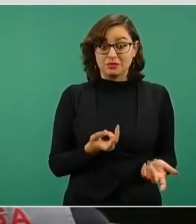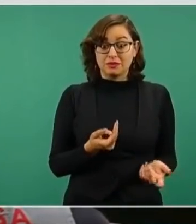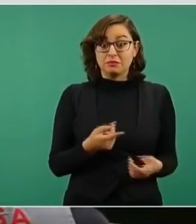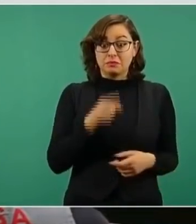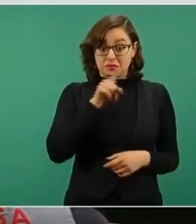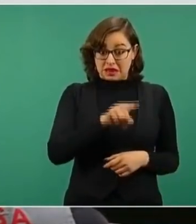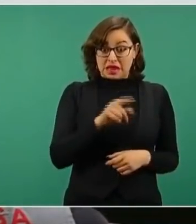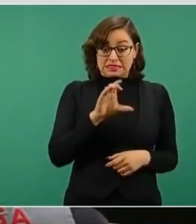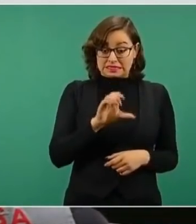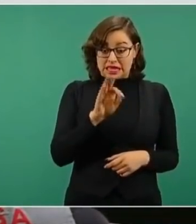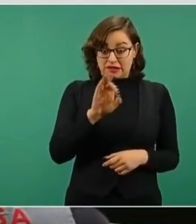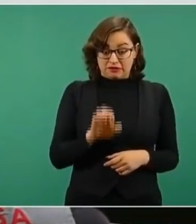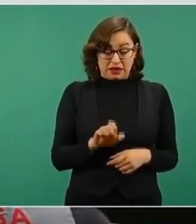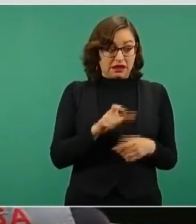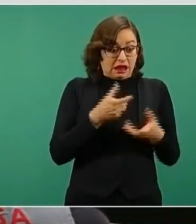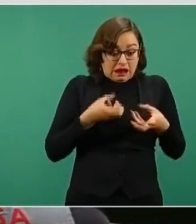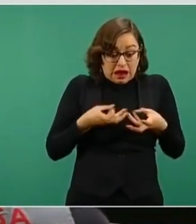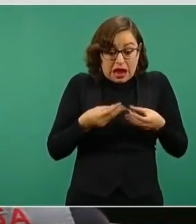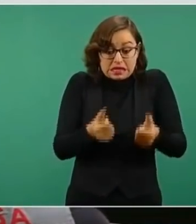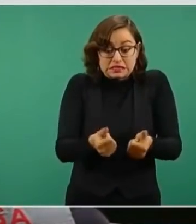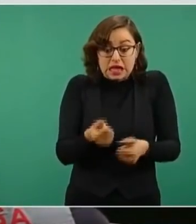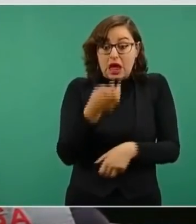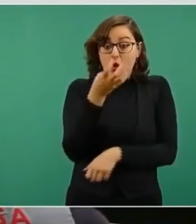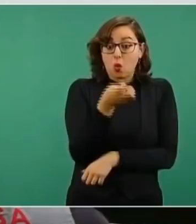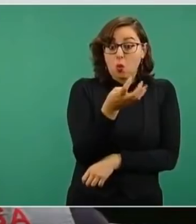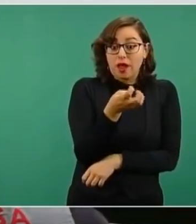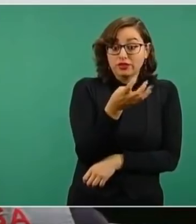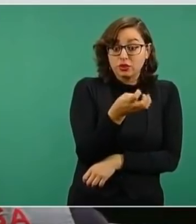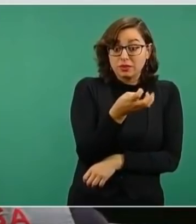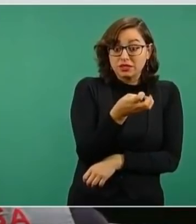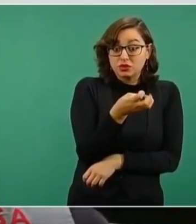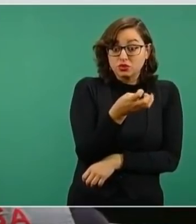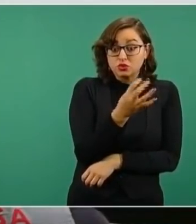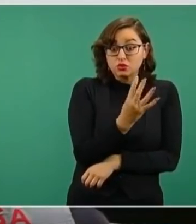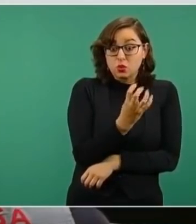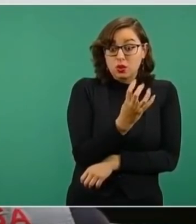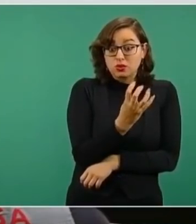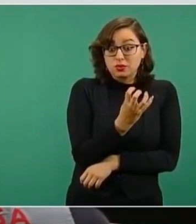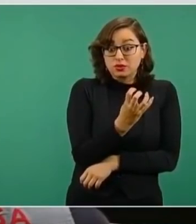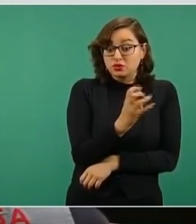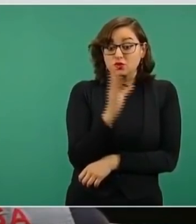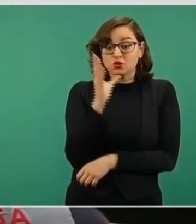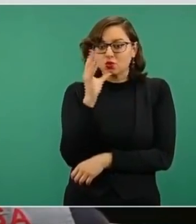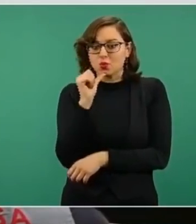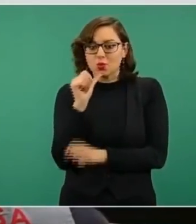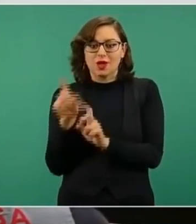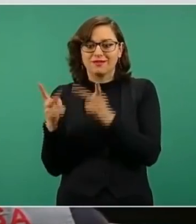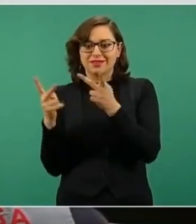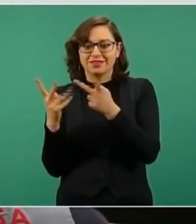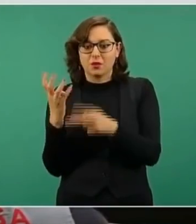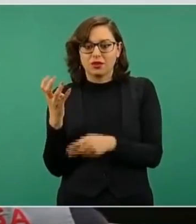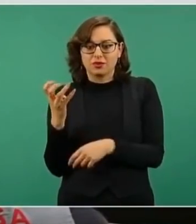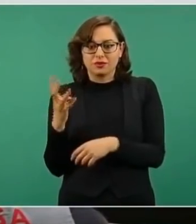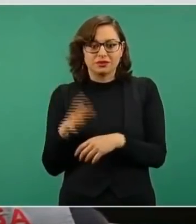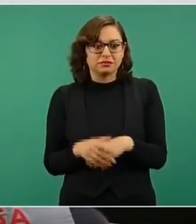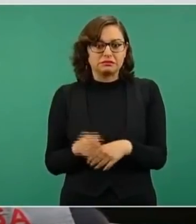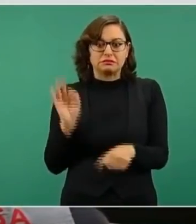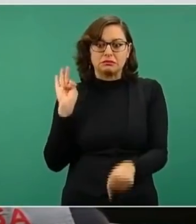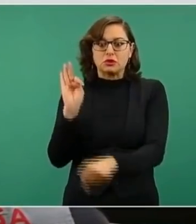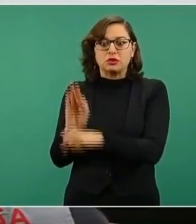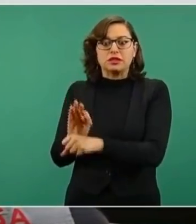vender. 40 centavos de subsidio por kilowatt hora para la empresa Iberdrola. ¿De dónde salen los